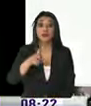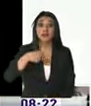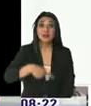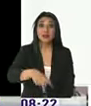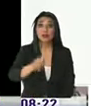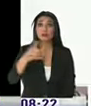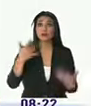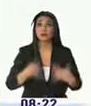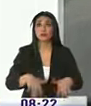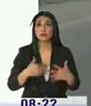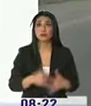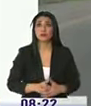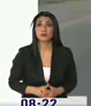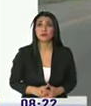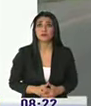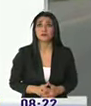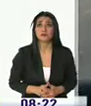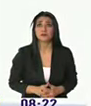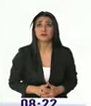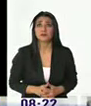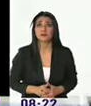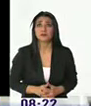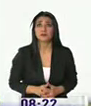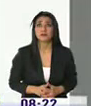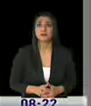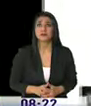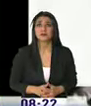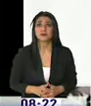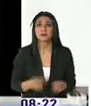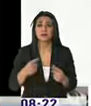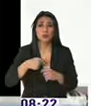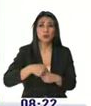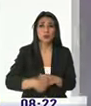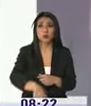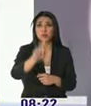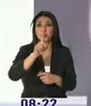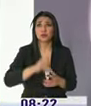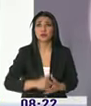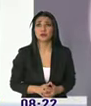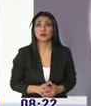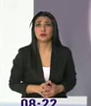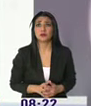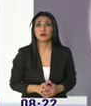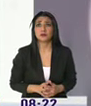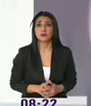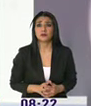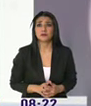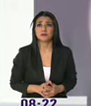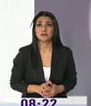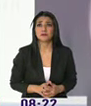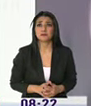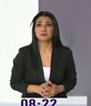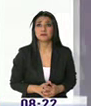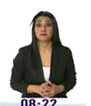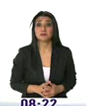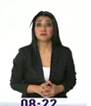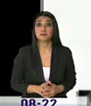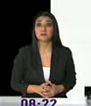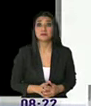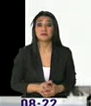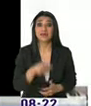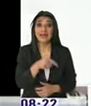kilómetros por hora. Ahí estamos viendo, a una velocidad y luego los accidentes. Ahí está lo que nos manda, 120. El vecino está